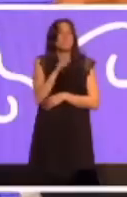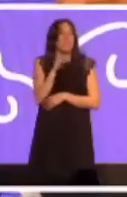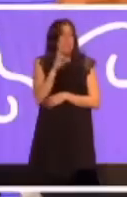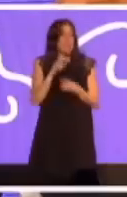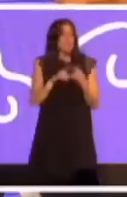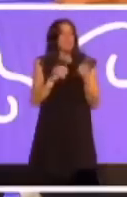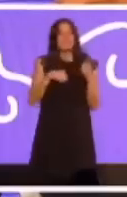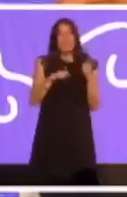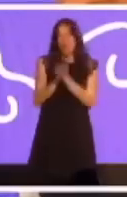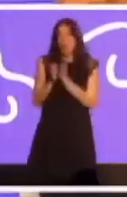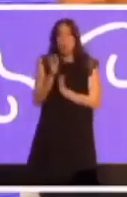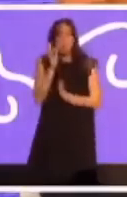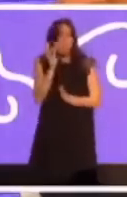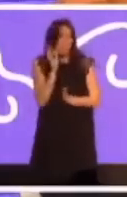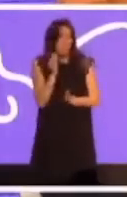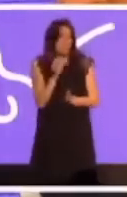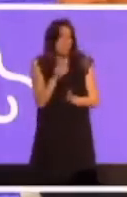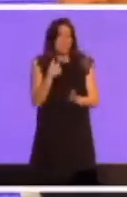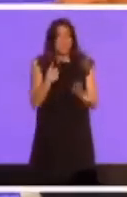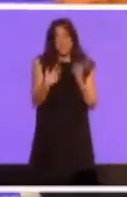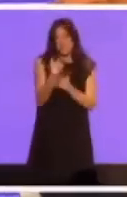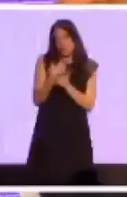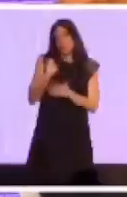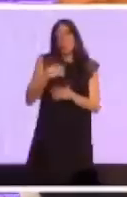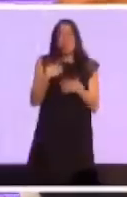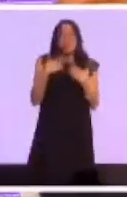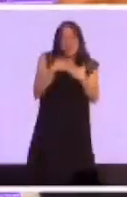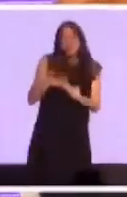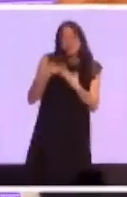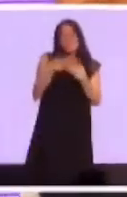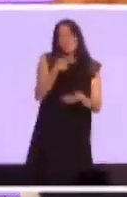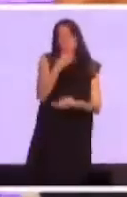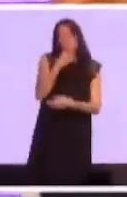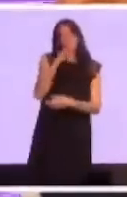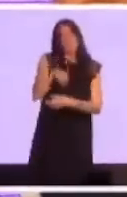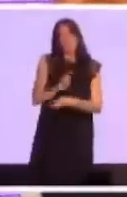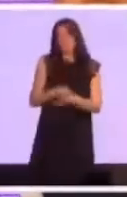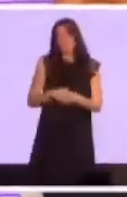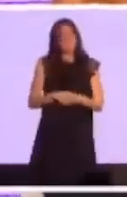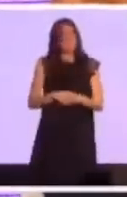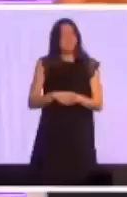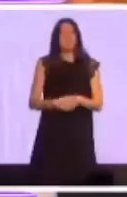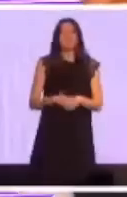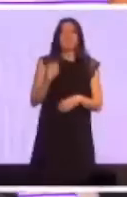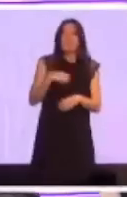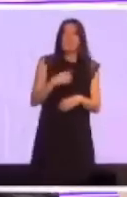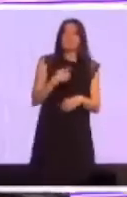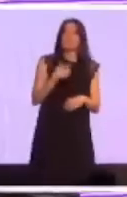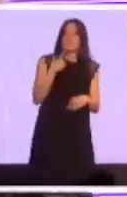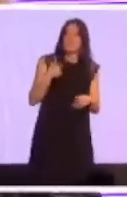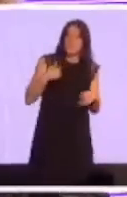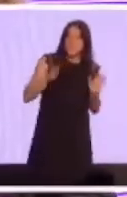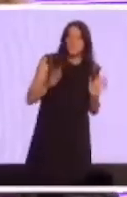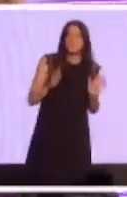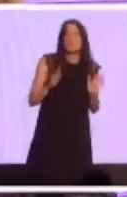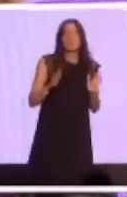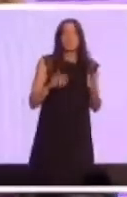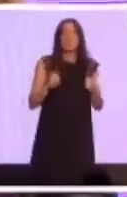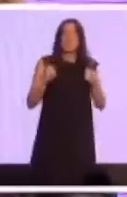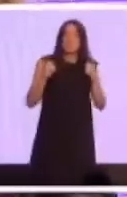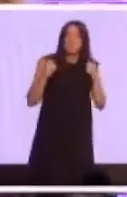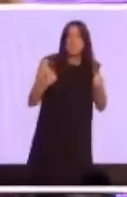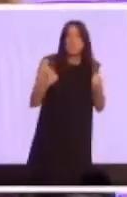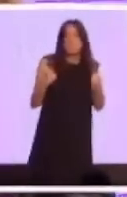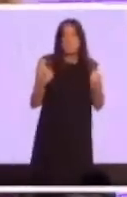que esta lucha no es una lucha fácil ya nos han explicado que Nuestra fuerza